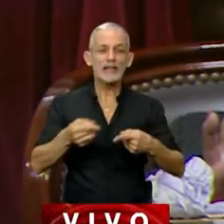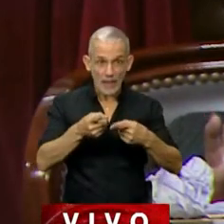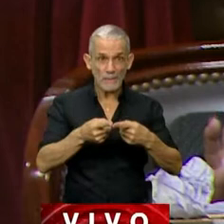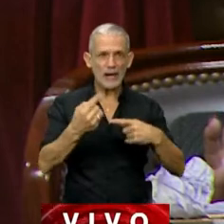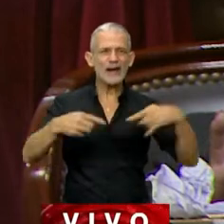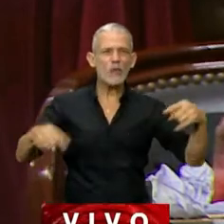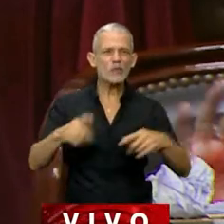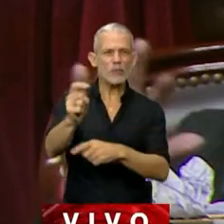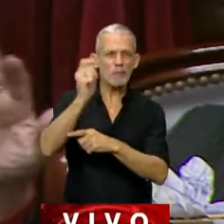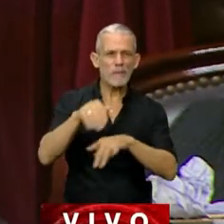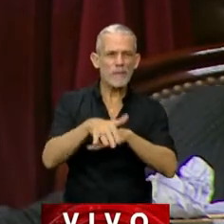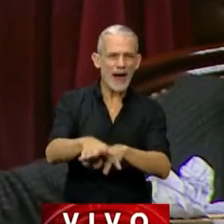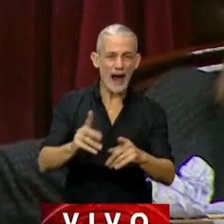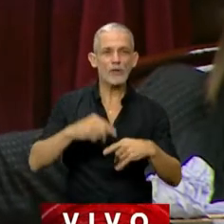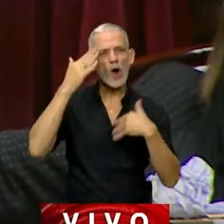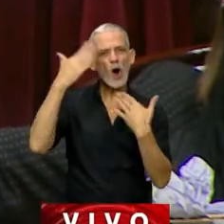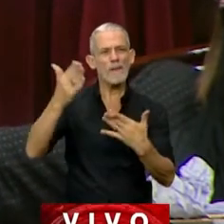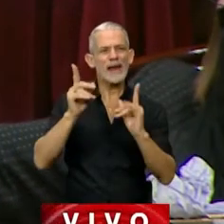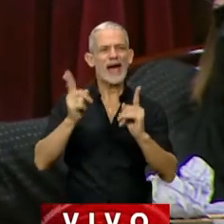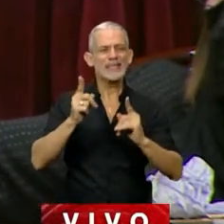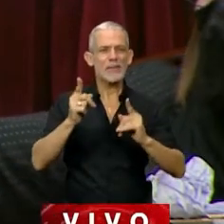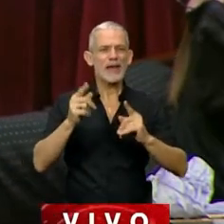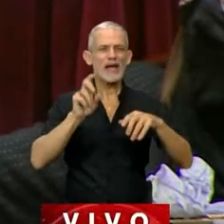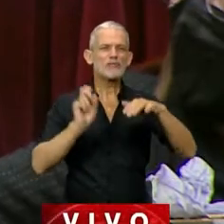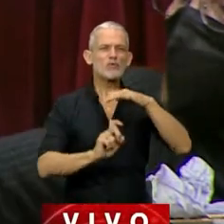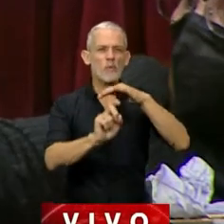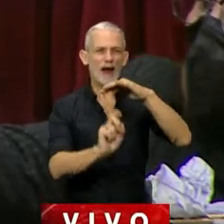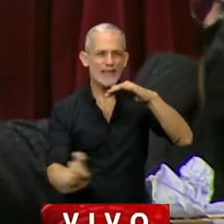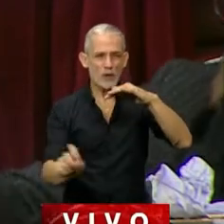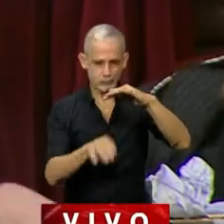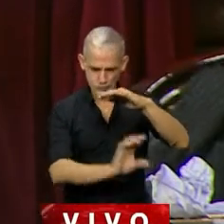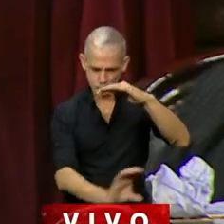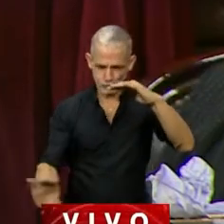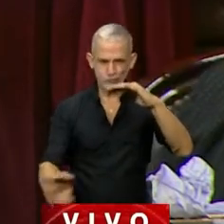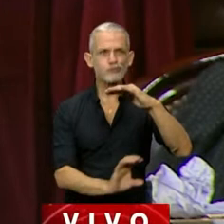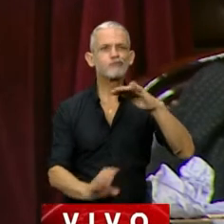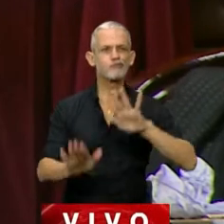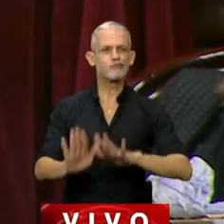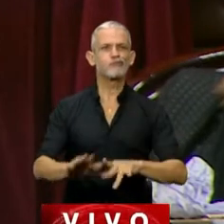conservación de los recursos pesqueros y este homenaje a los tripulantes del submarino Ara San Juan.